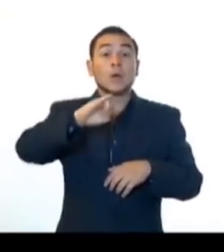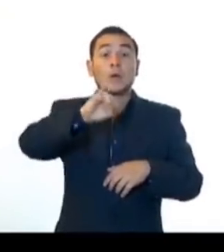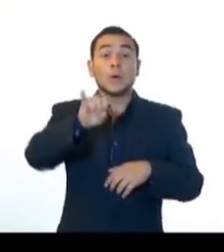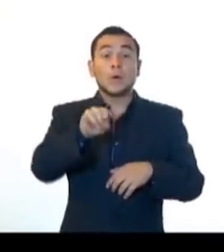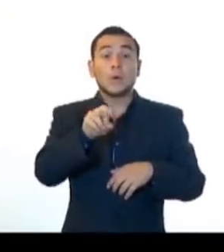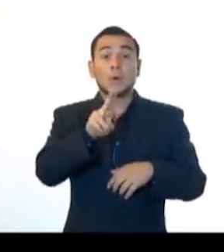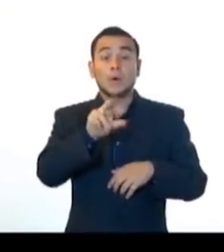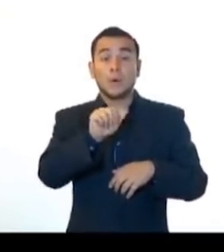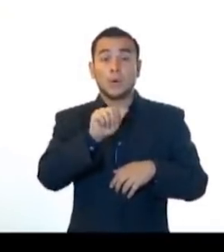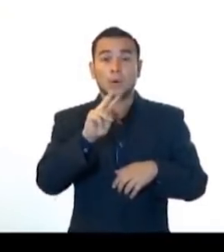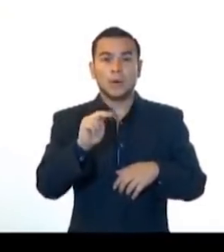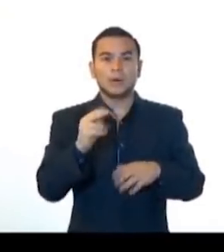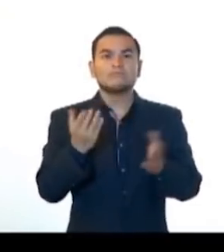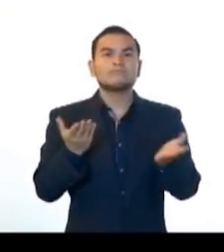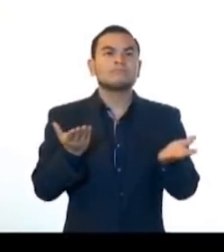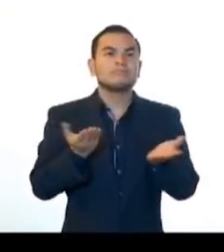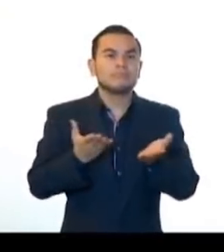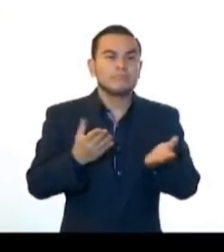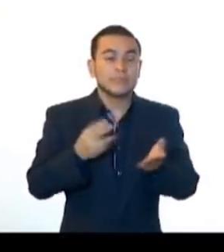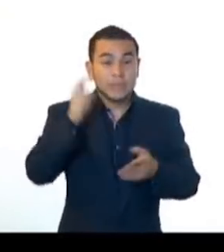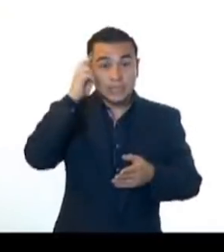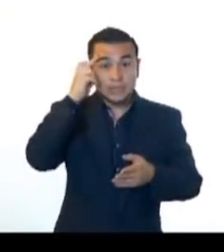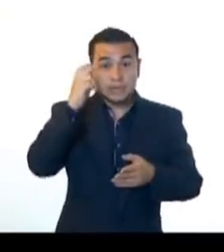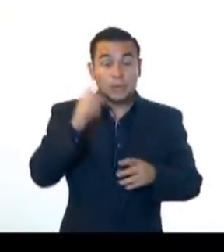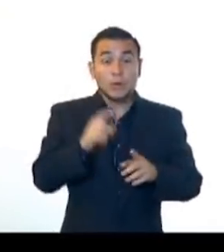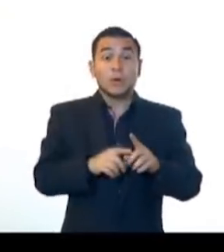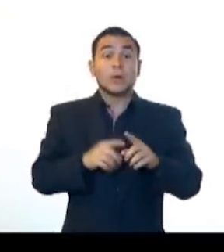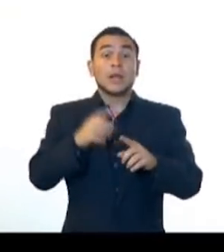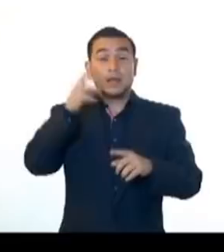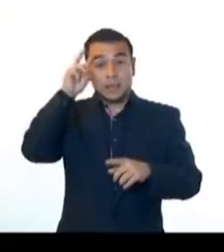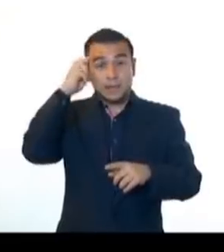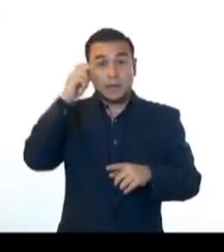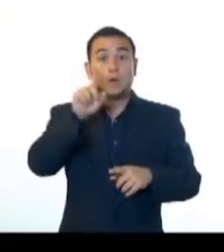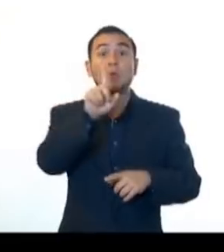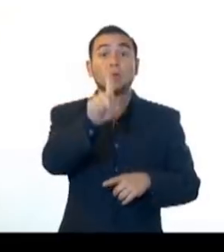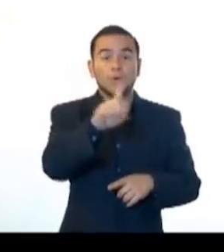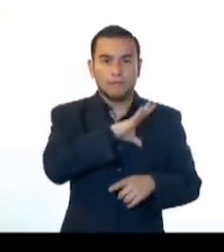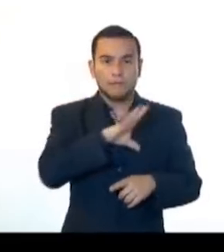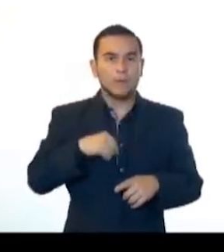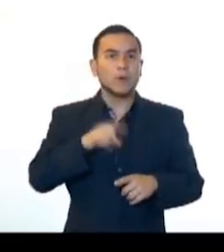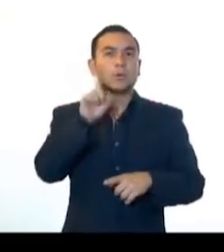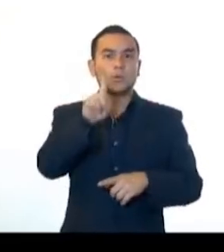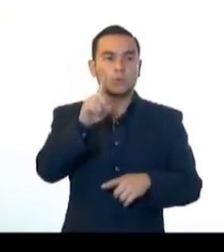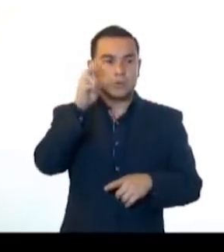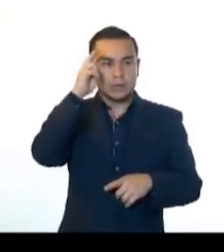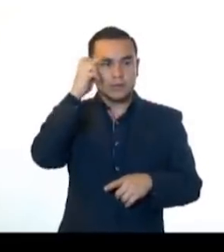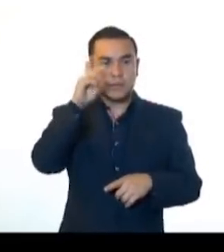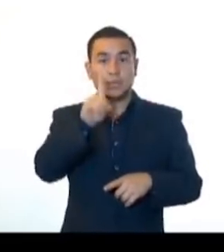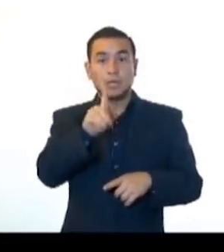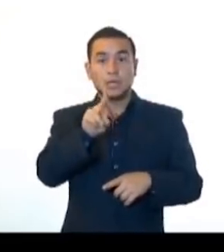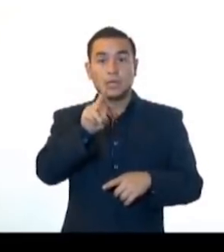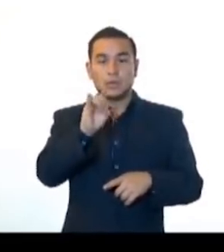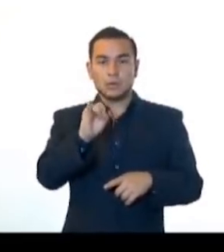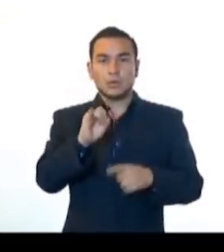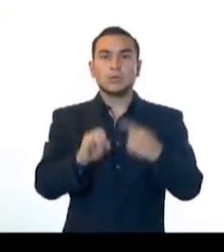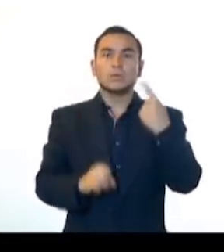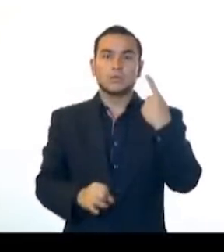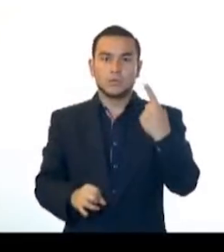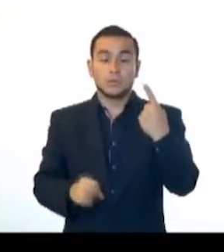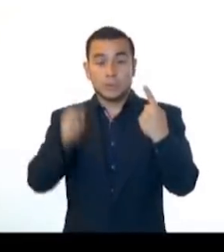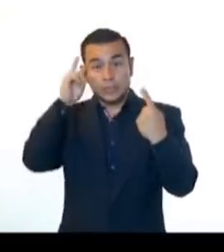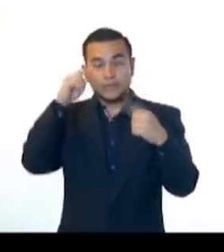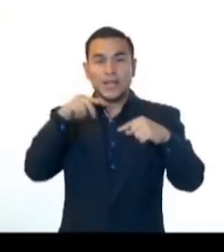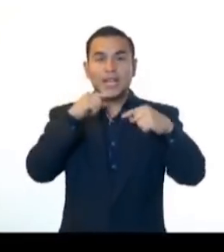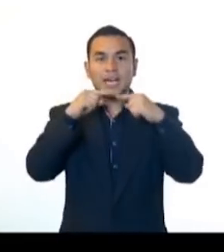va a ser beneficiario directo. ¿Por qué? Porque como es uno por vivienda, no uno por persona, su DUI no está registrado como el jefe del